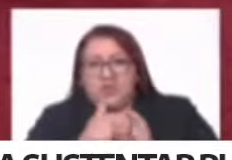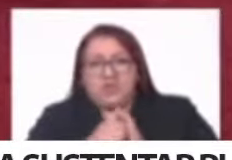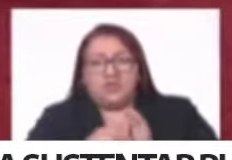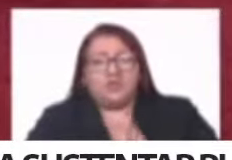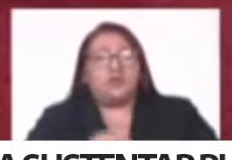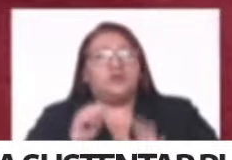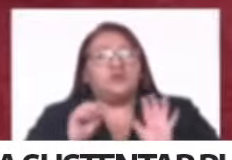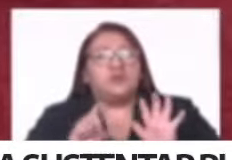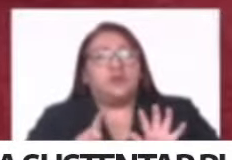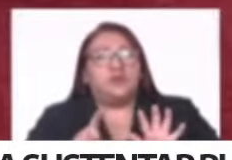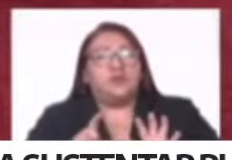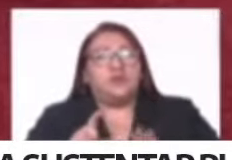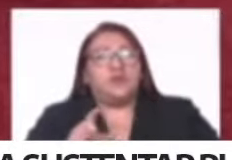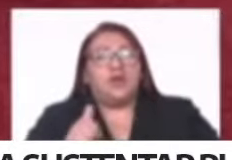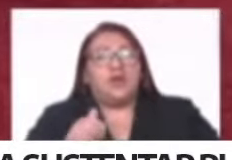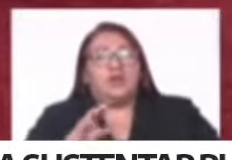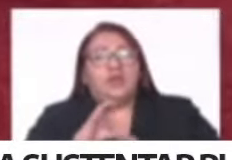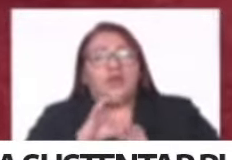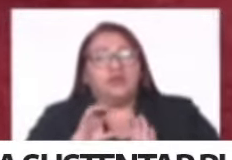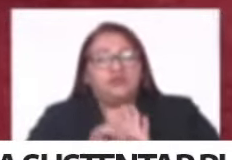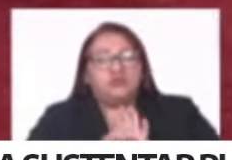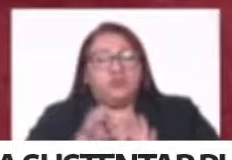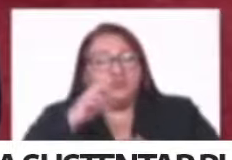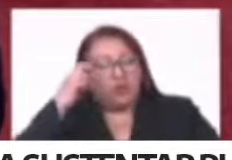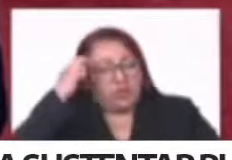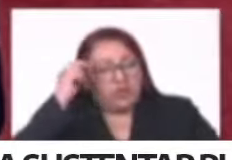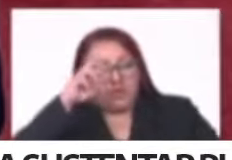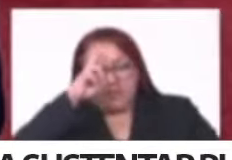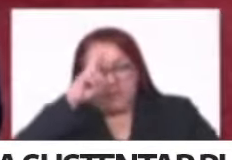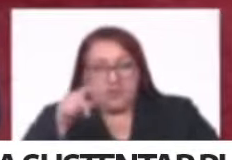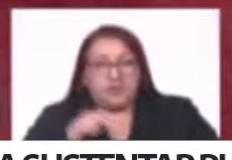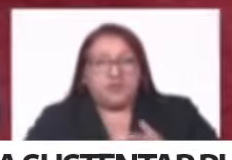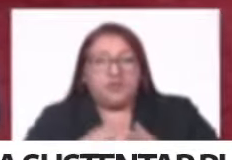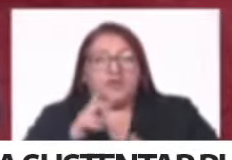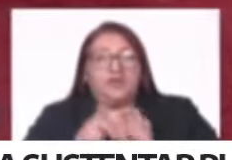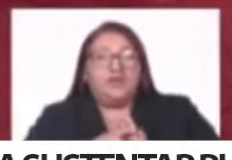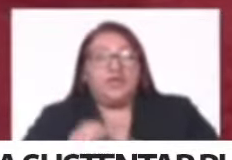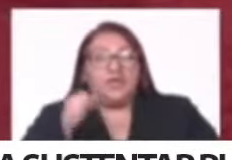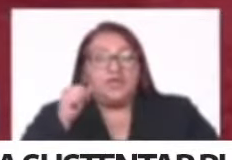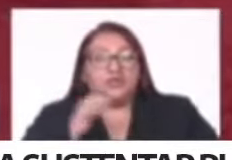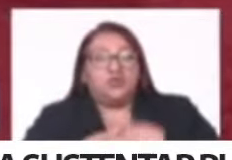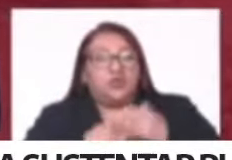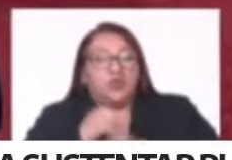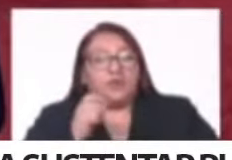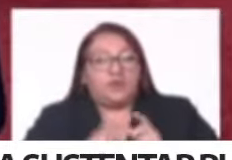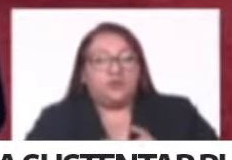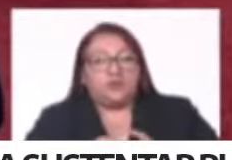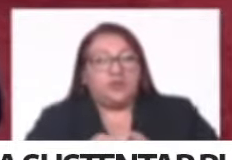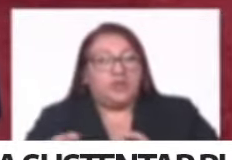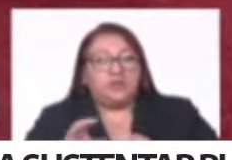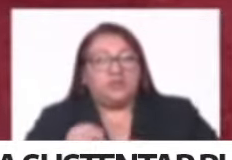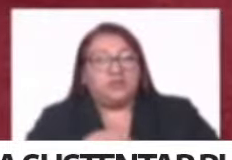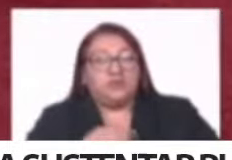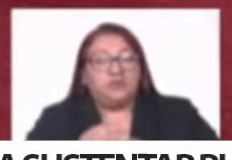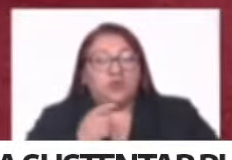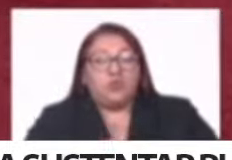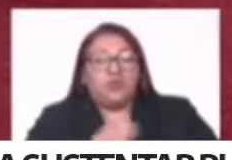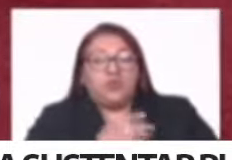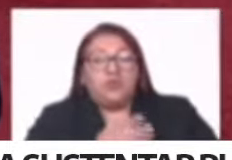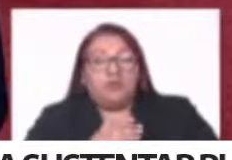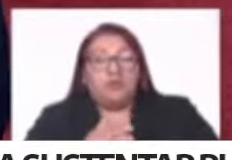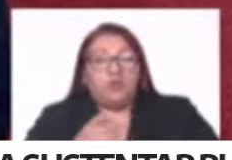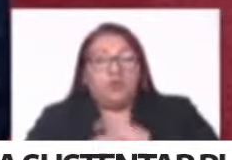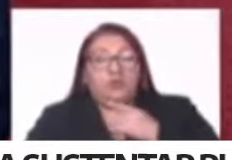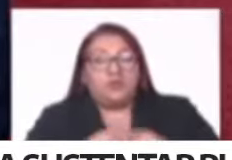artículo 7A de la Constitución Política del país, el derecho de toda persona a acceder de forma progresiva y